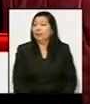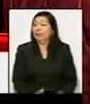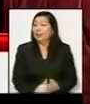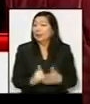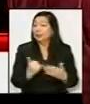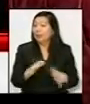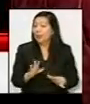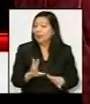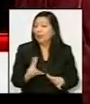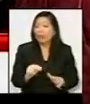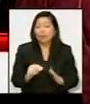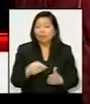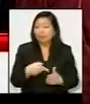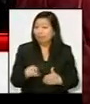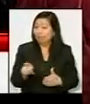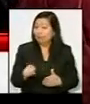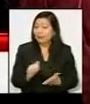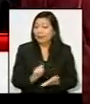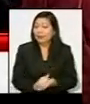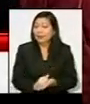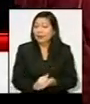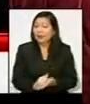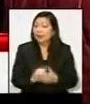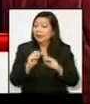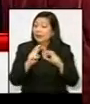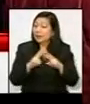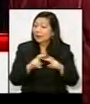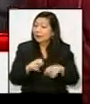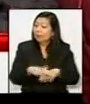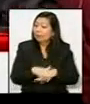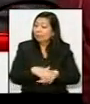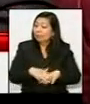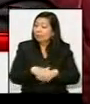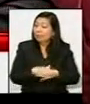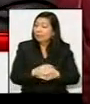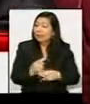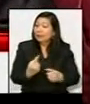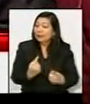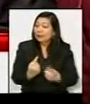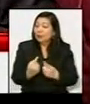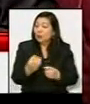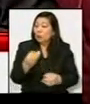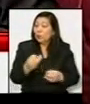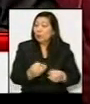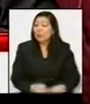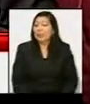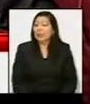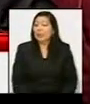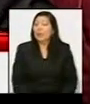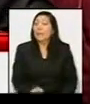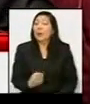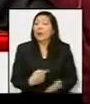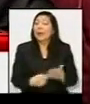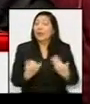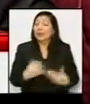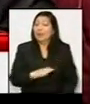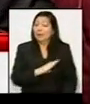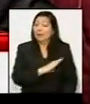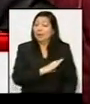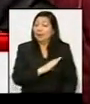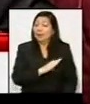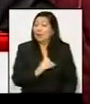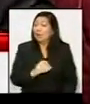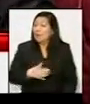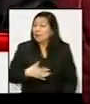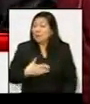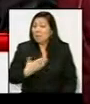no vamos a mandar al alto funcionario a la investigación preparatoria sino a la intermedia al oficio porque ya el fiscal no va